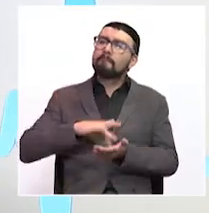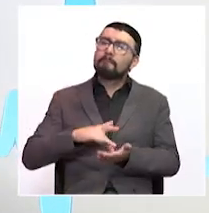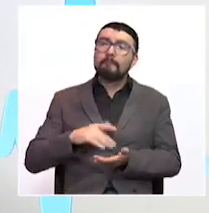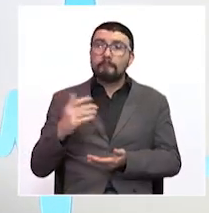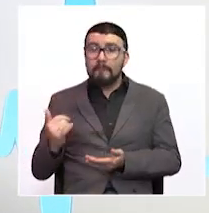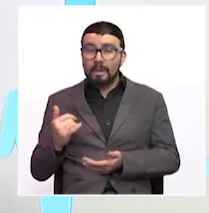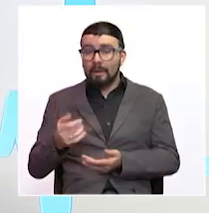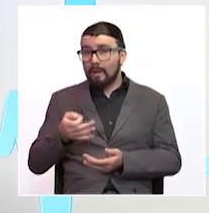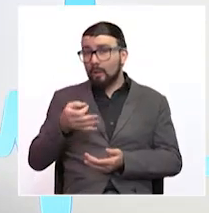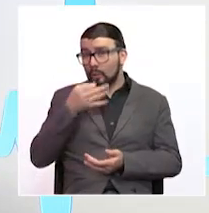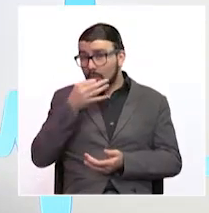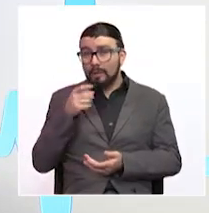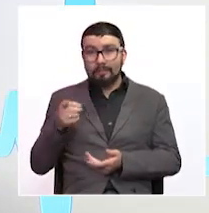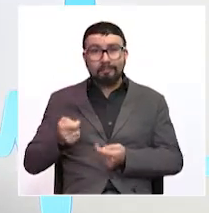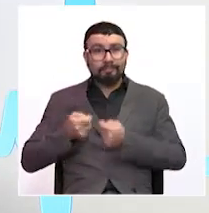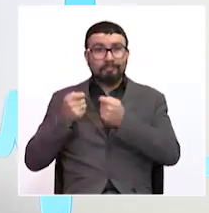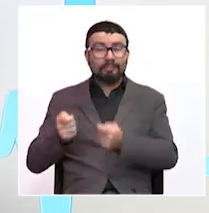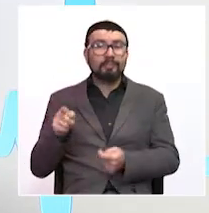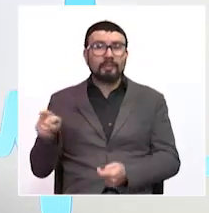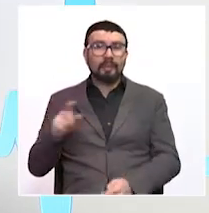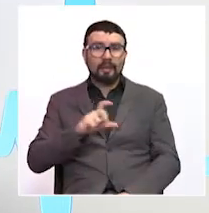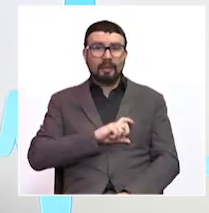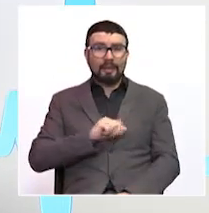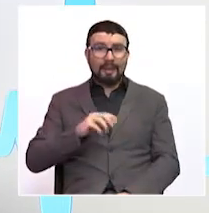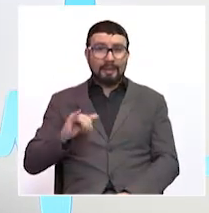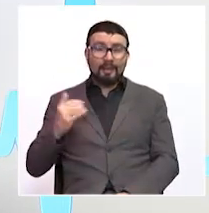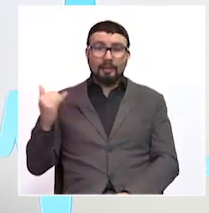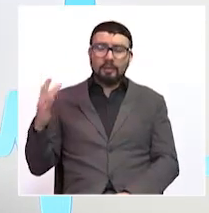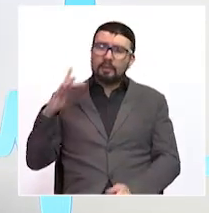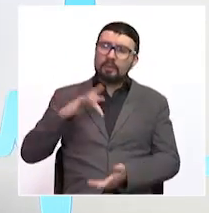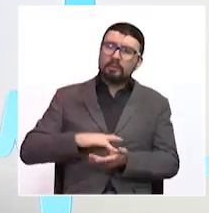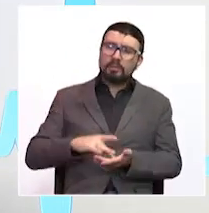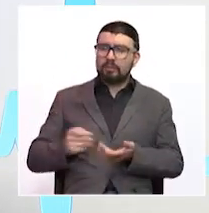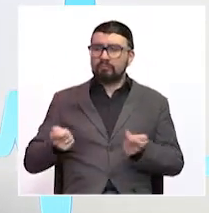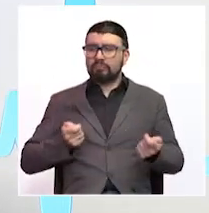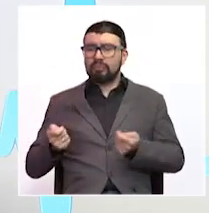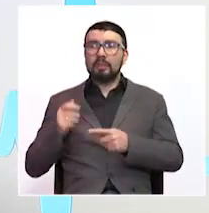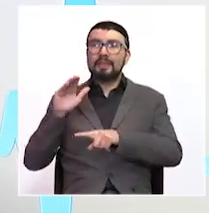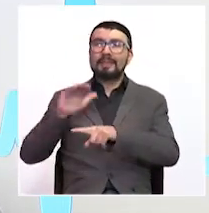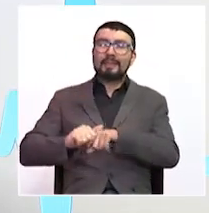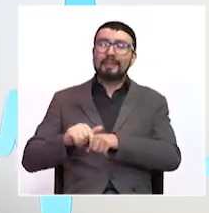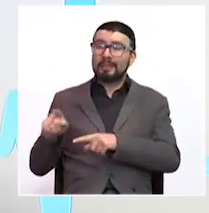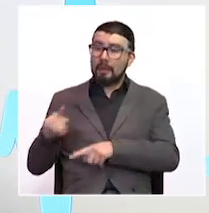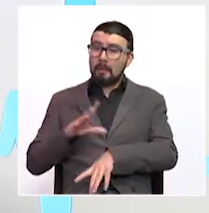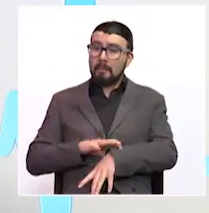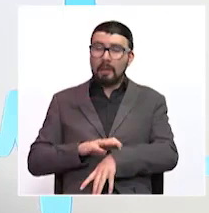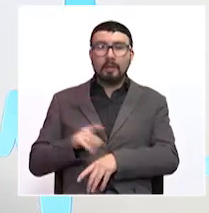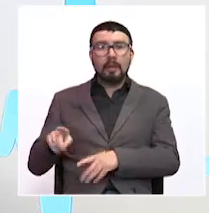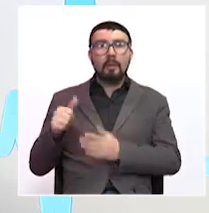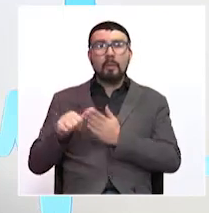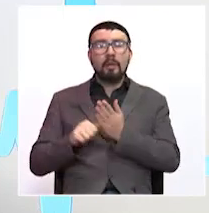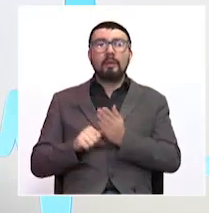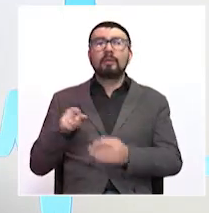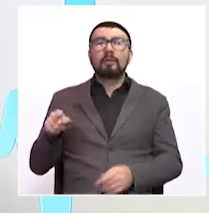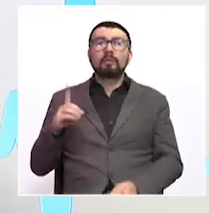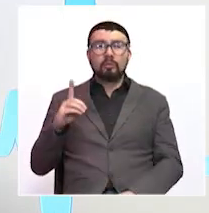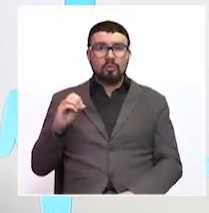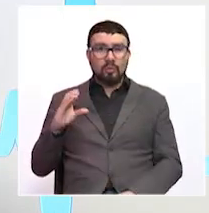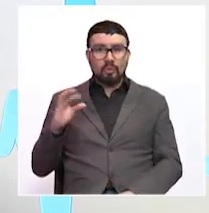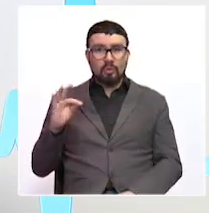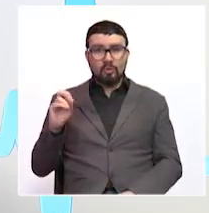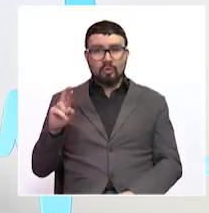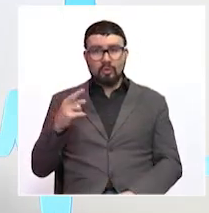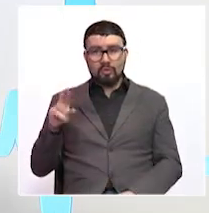medicamentos en cali también de agendar y manejar las citas médicas del programa de auto roja cerca a tu casa la quiero mucho